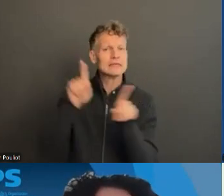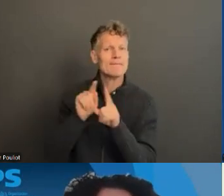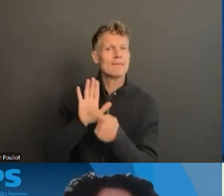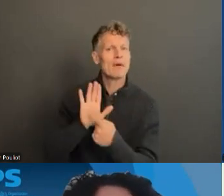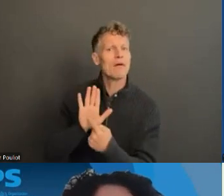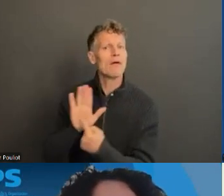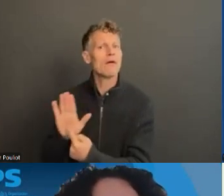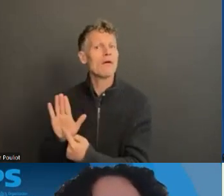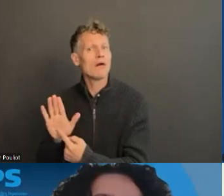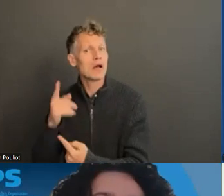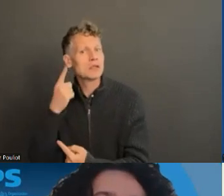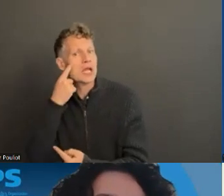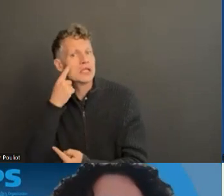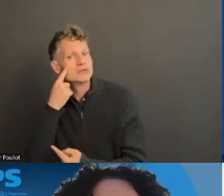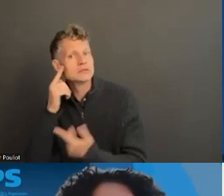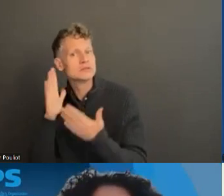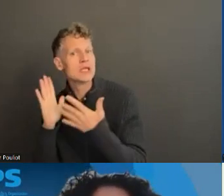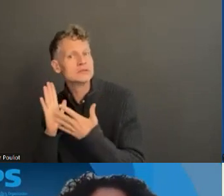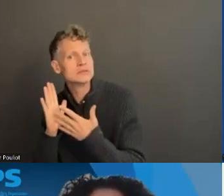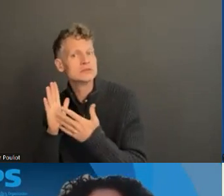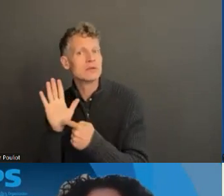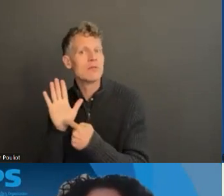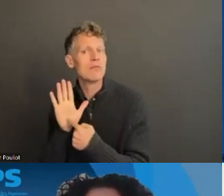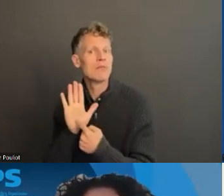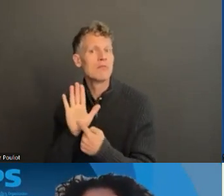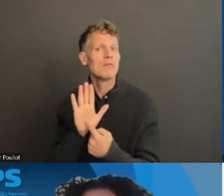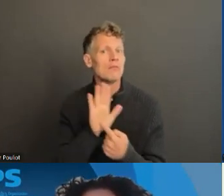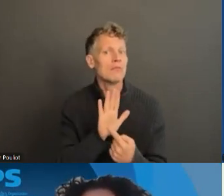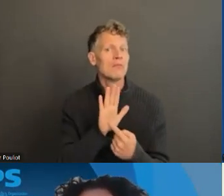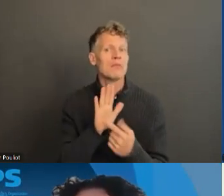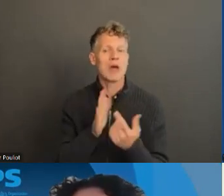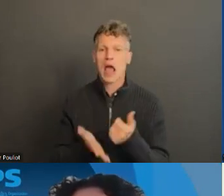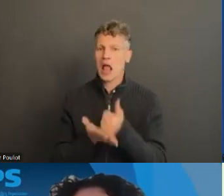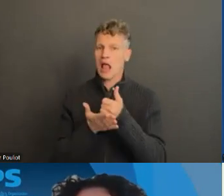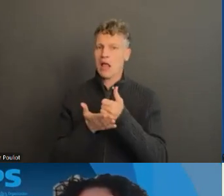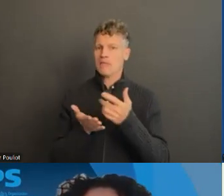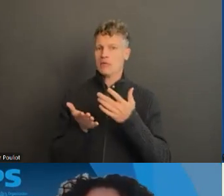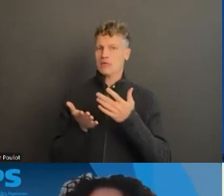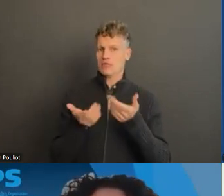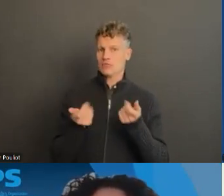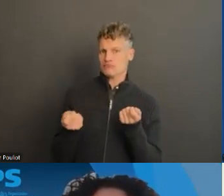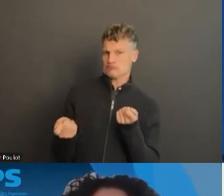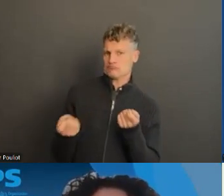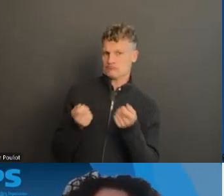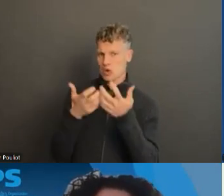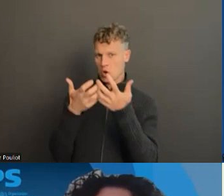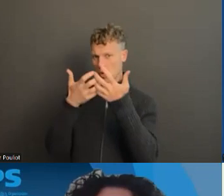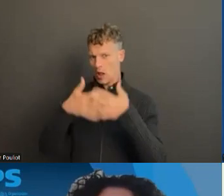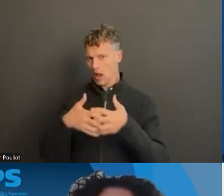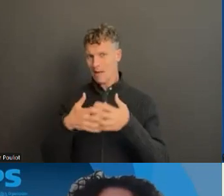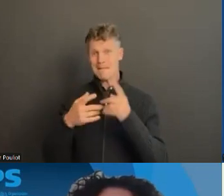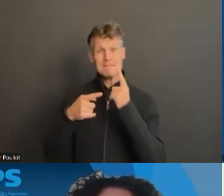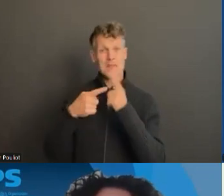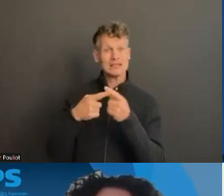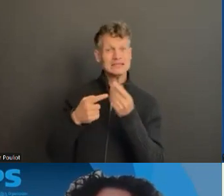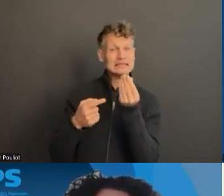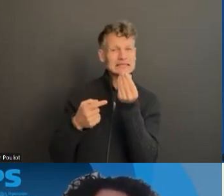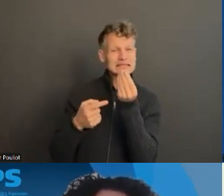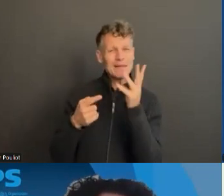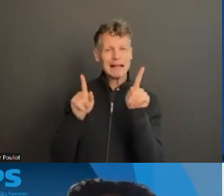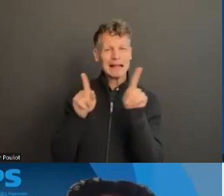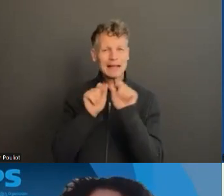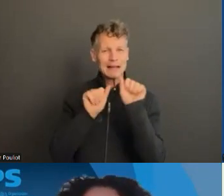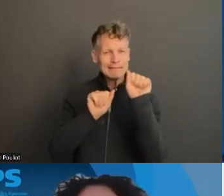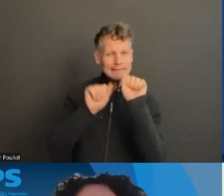con eliminación, ¿no?, que nos interesa también en un trabajo colaborativo. Con respecto a la herramienta de Innova, ¿cierto?, que es de los